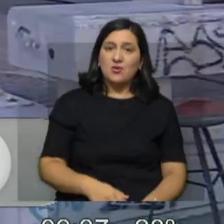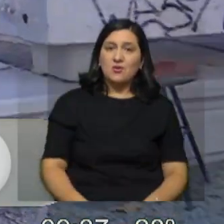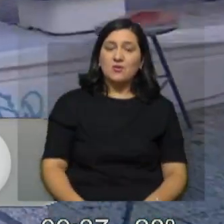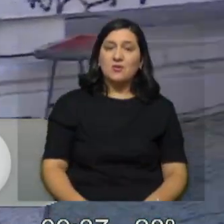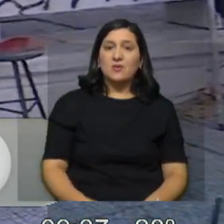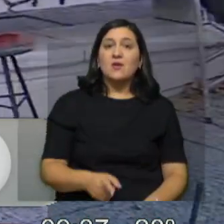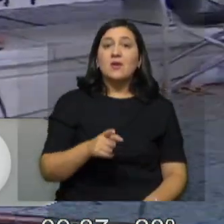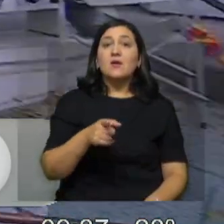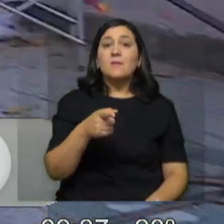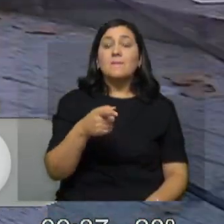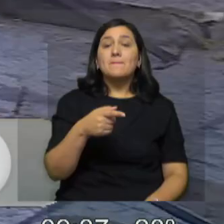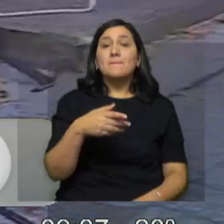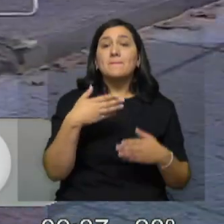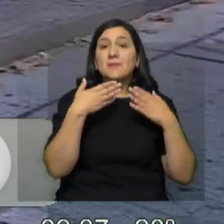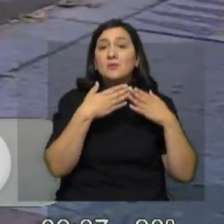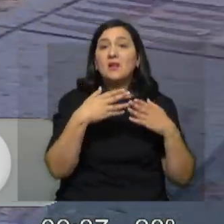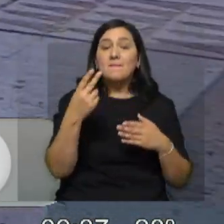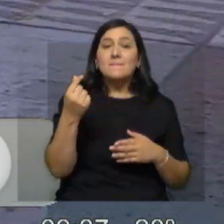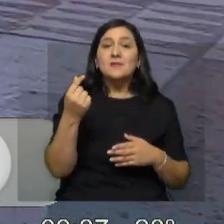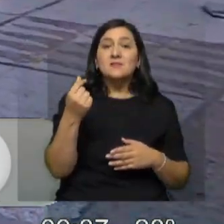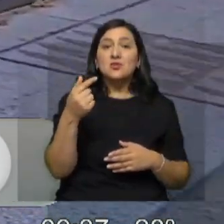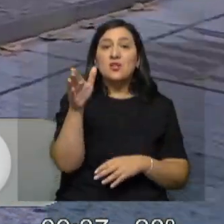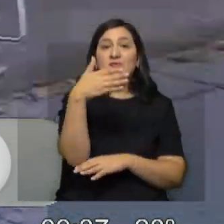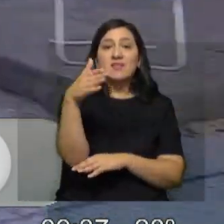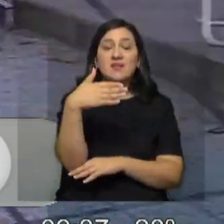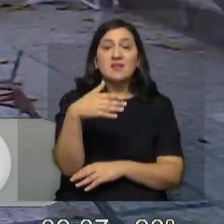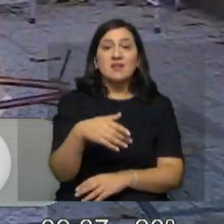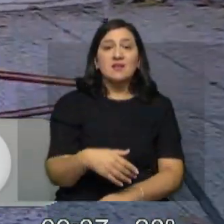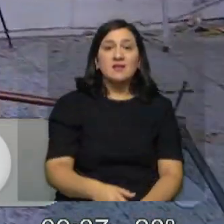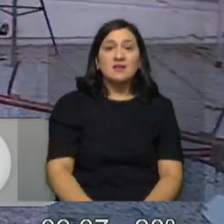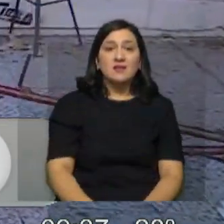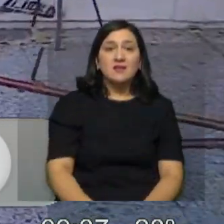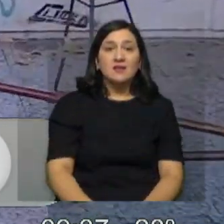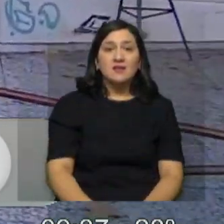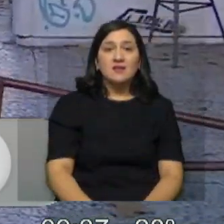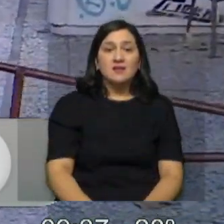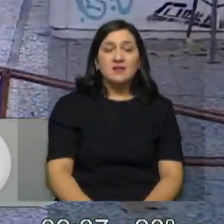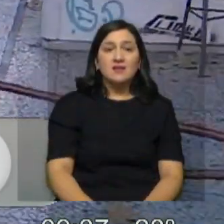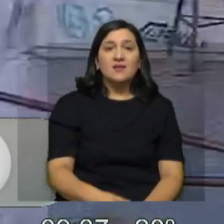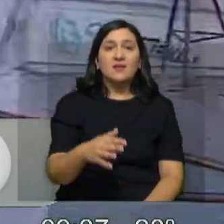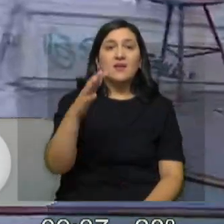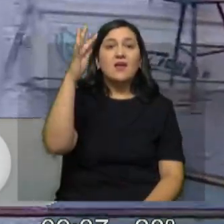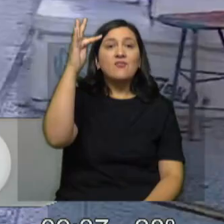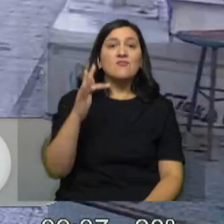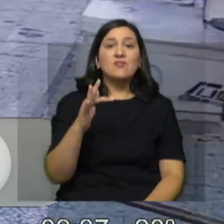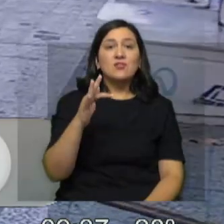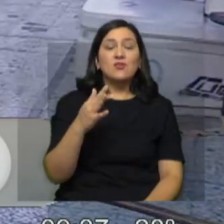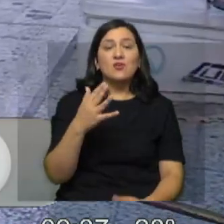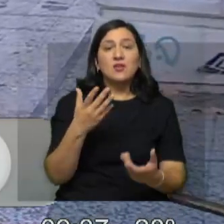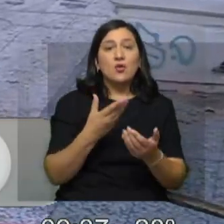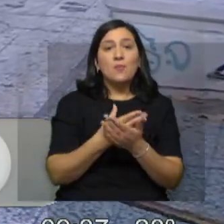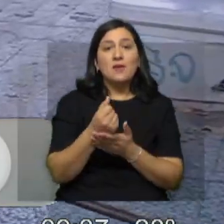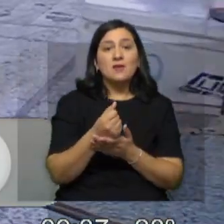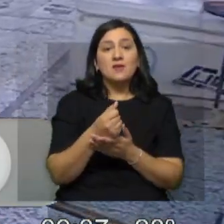vale. Vamos la bandera arriba, uruguaya. Buena venta en el día de hoy. Reserva una bandera uruguaya. Ahí va a pasar Fito Gali más vale. Tarde. Así que tiene, de la de Uruguay